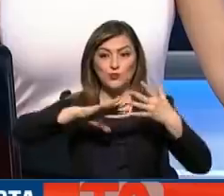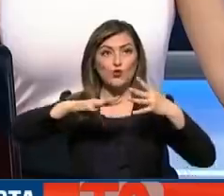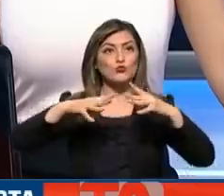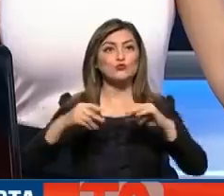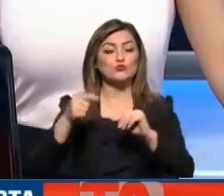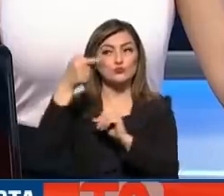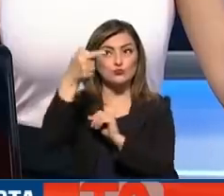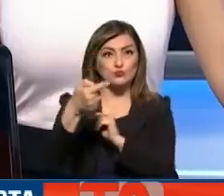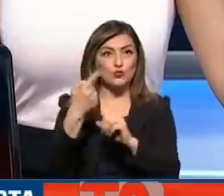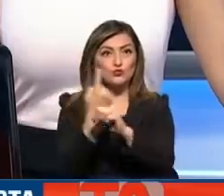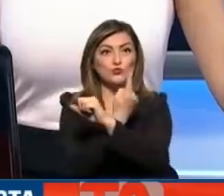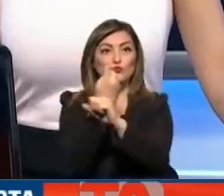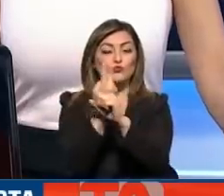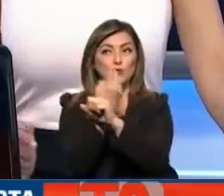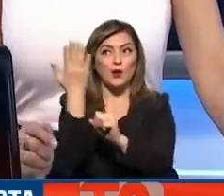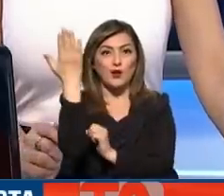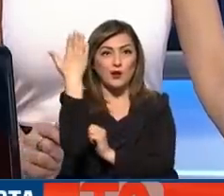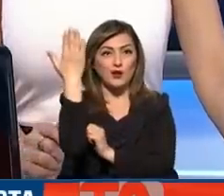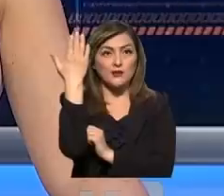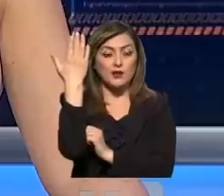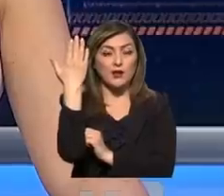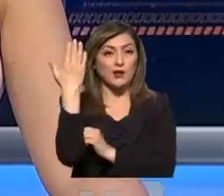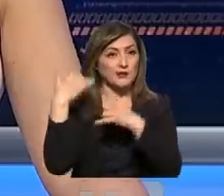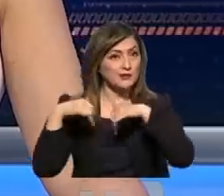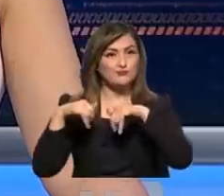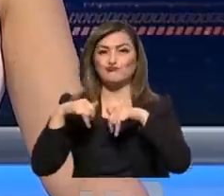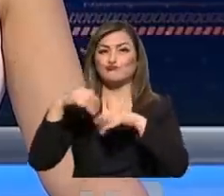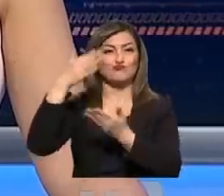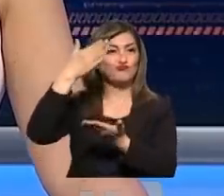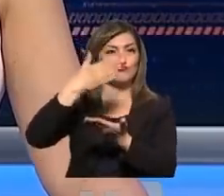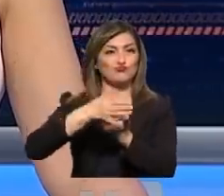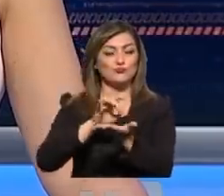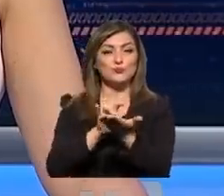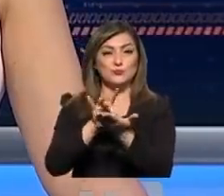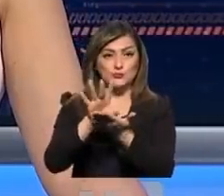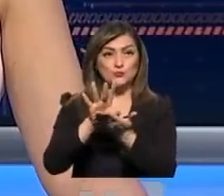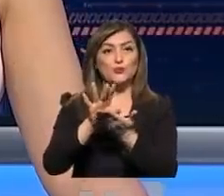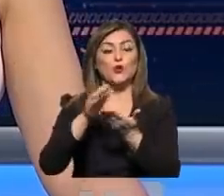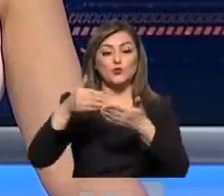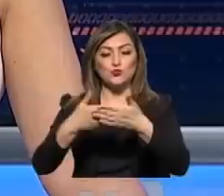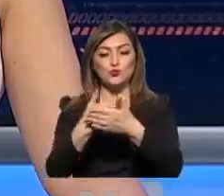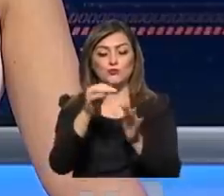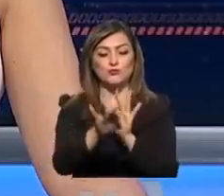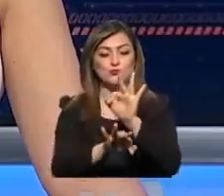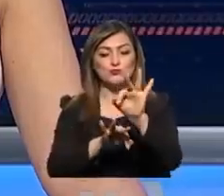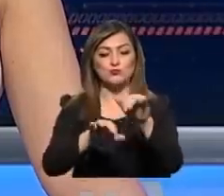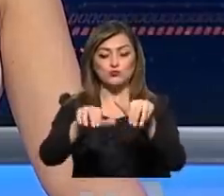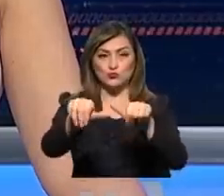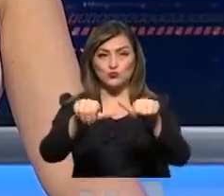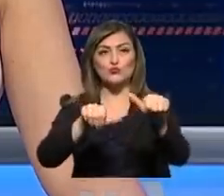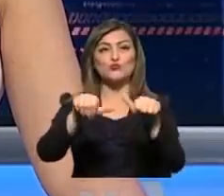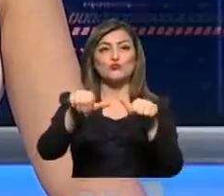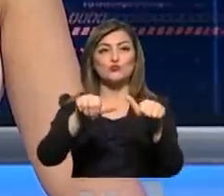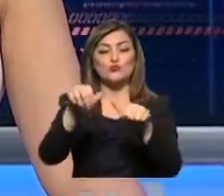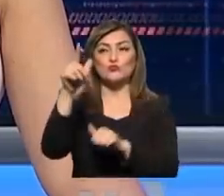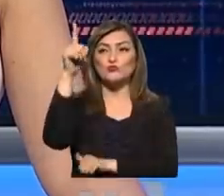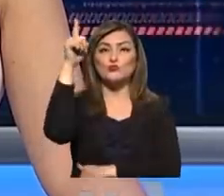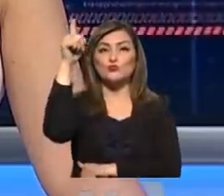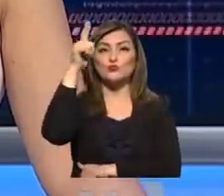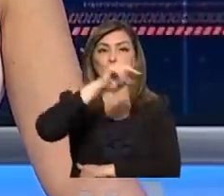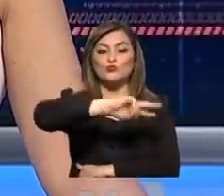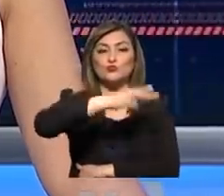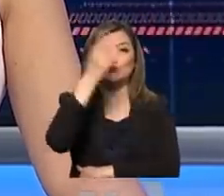en las próximas horas, Yunda dejará de ser alcalde de la capital y se dará paso a una nueva administración que deberá ser encabezada por